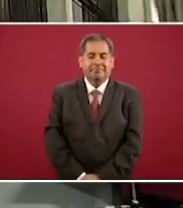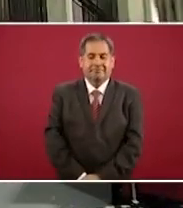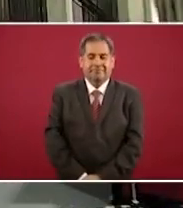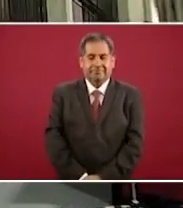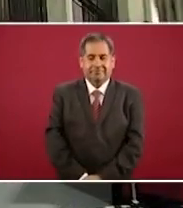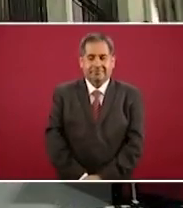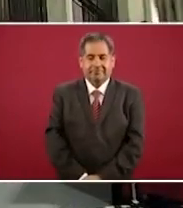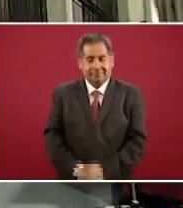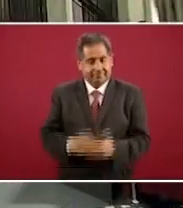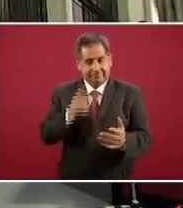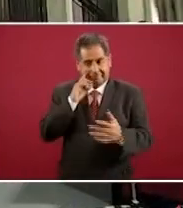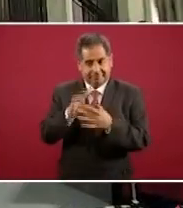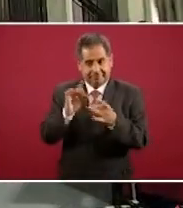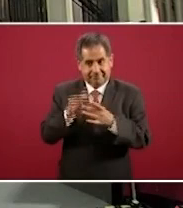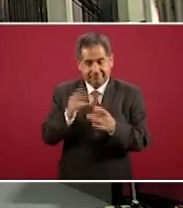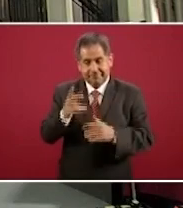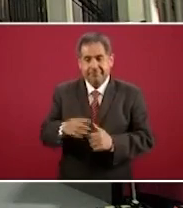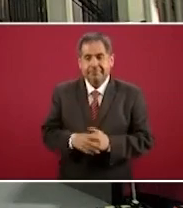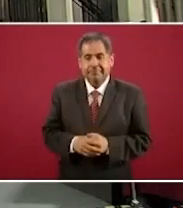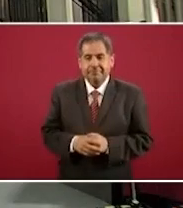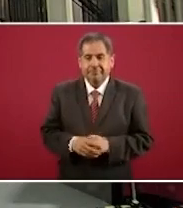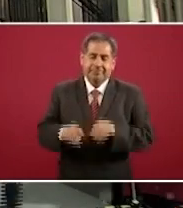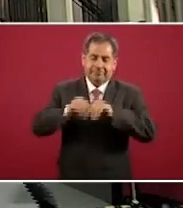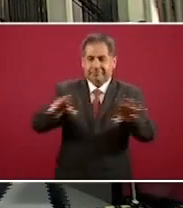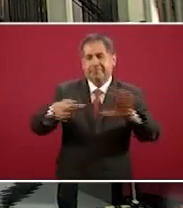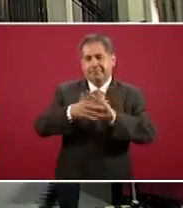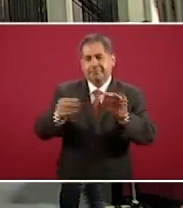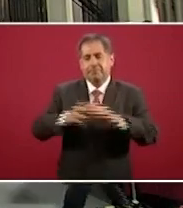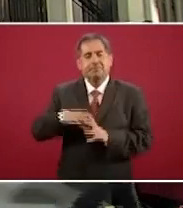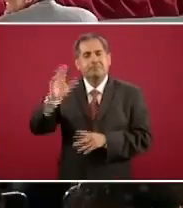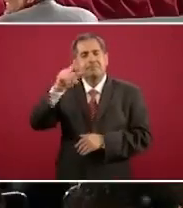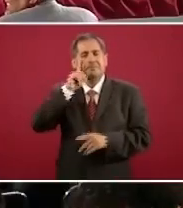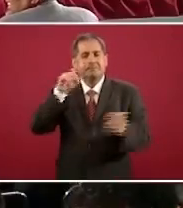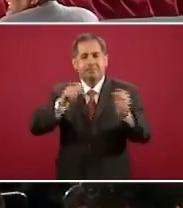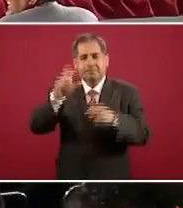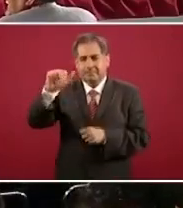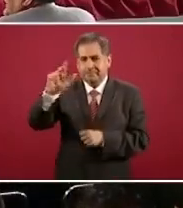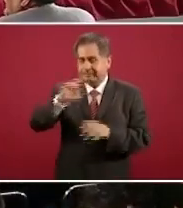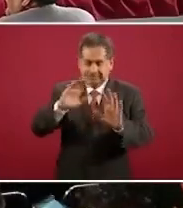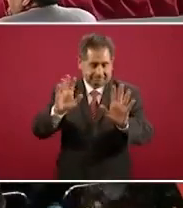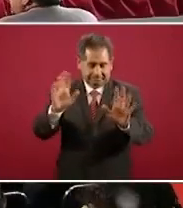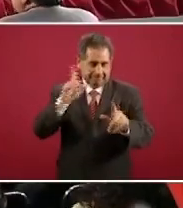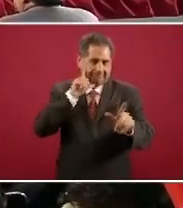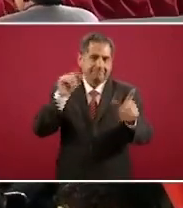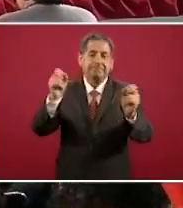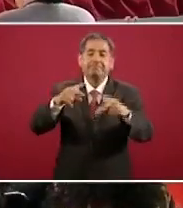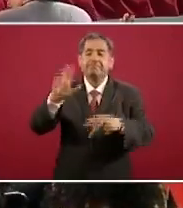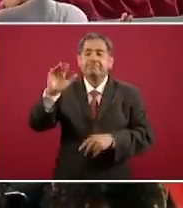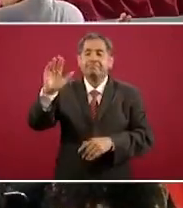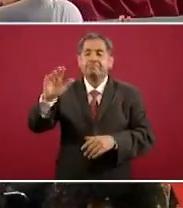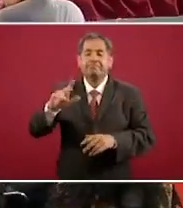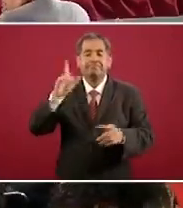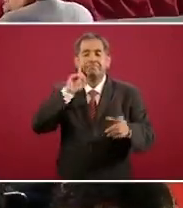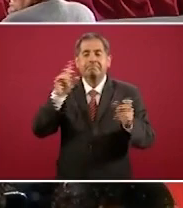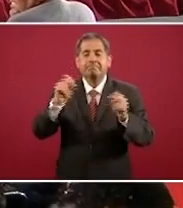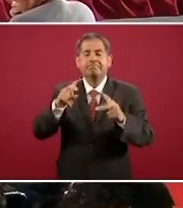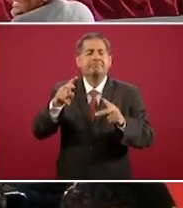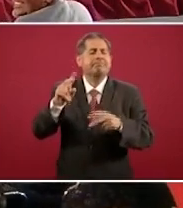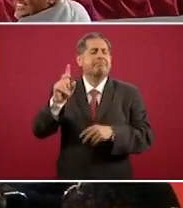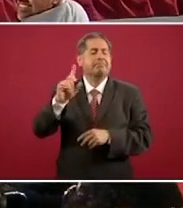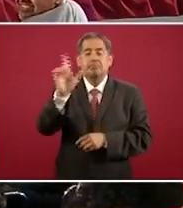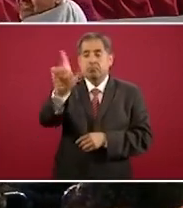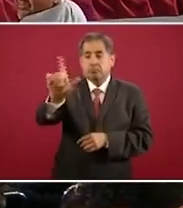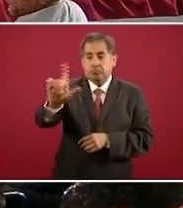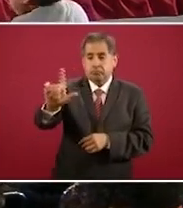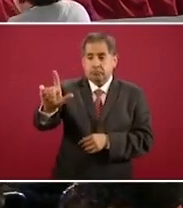A veces, se difunde. Bueno, nos vemos mañana. No. Nos vemos